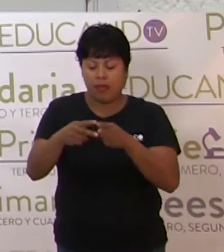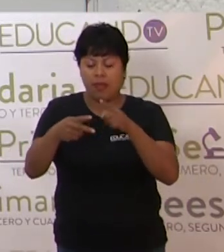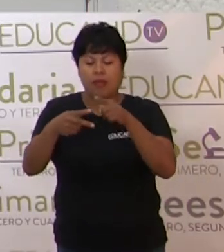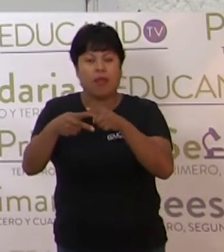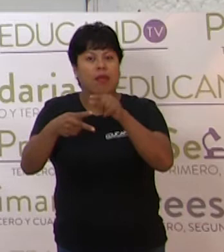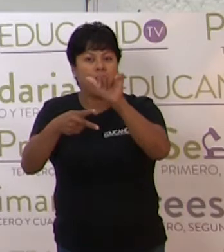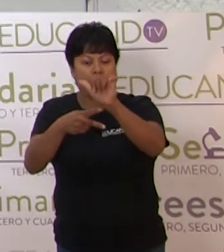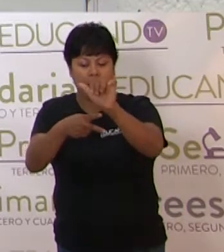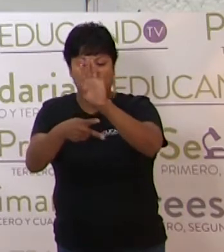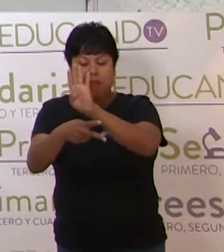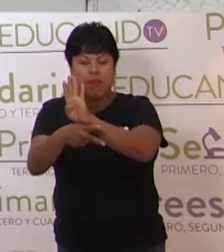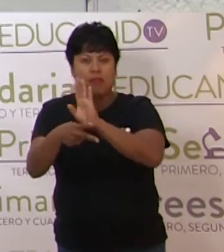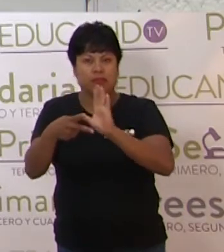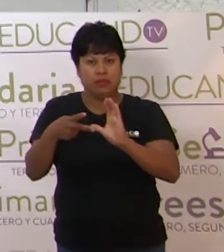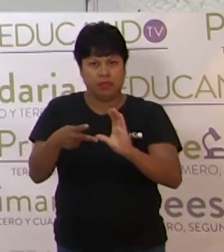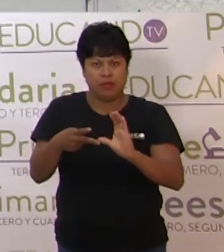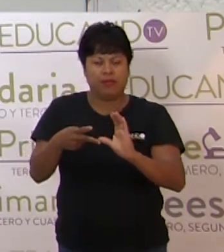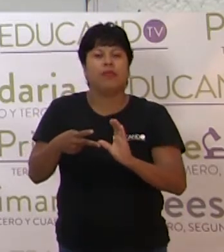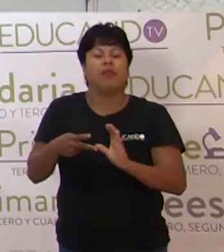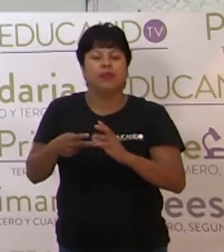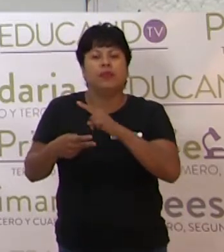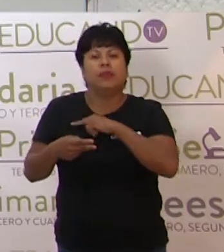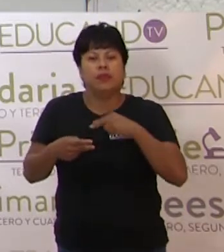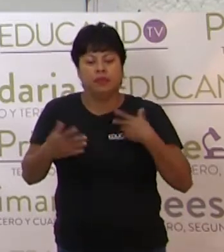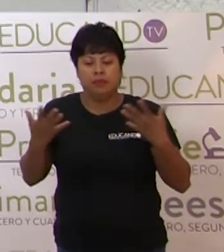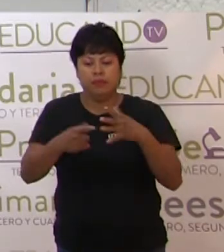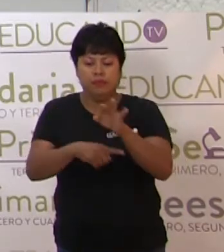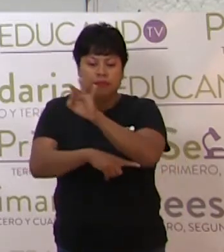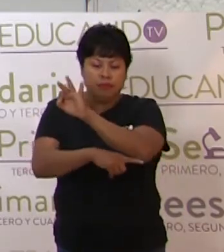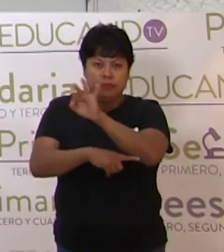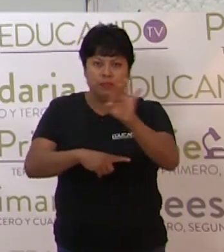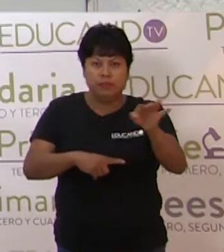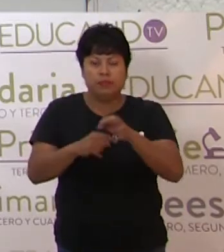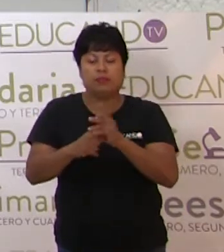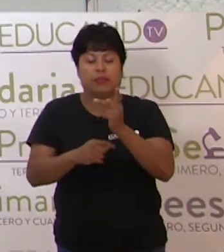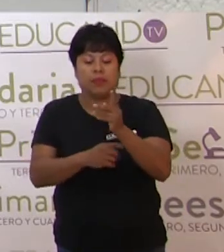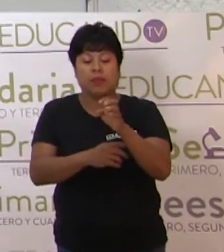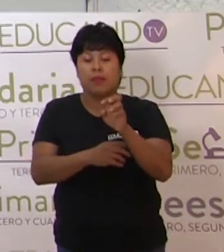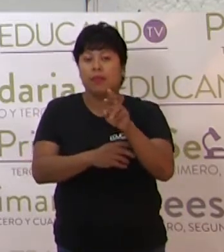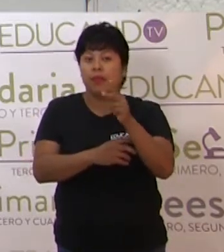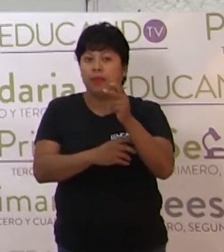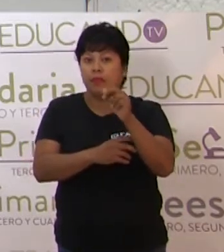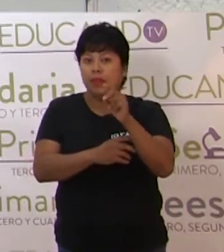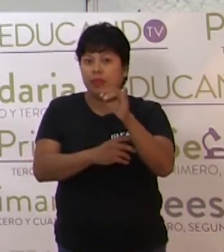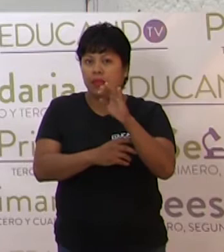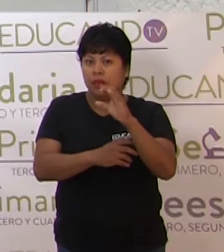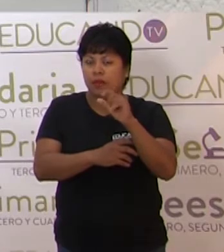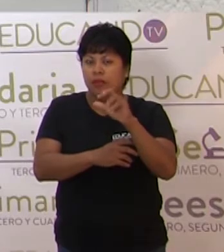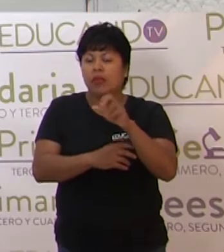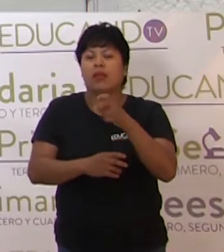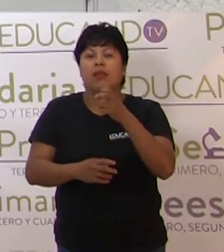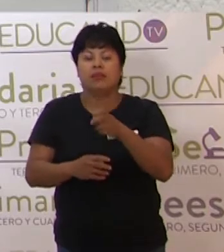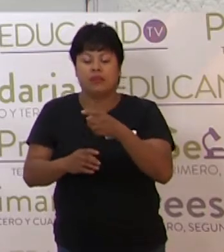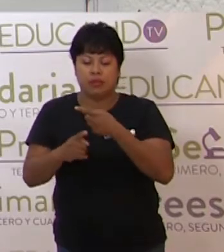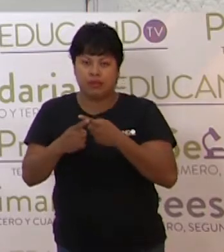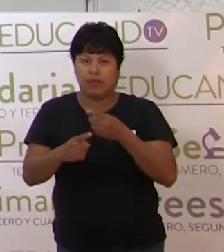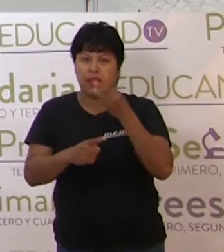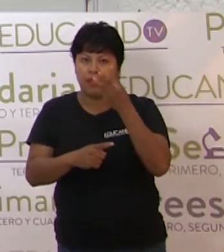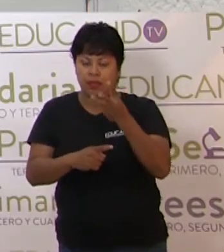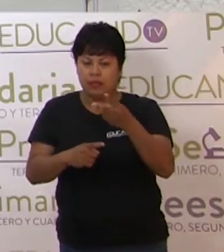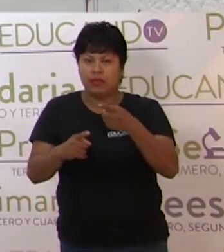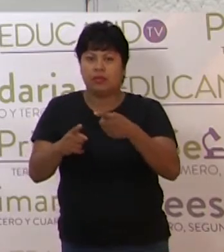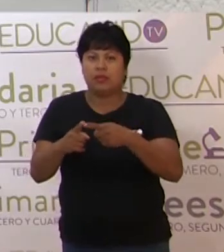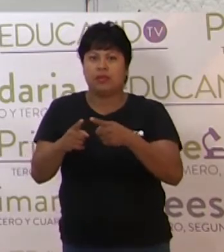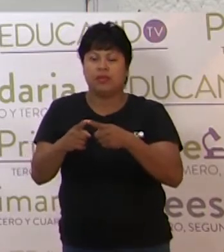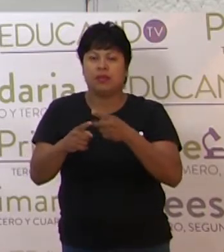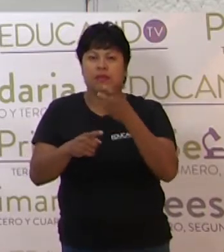c si trazando una línea recta perpendicular con respecto a sus tres lados opuestos si